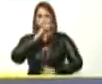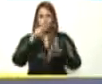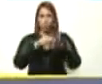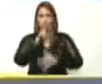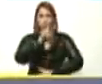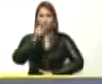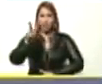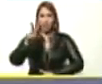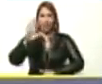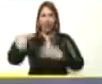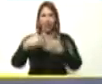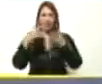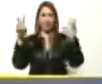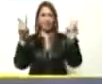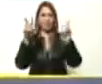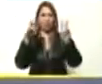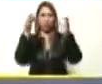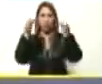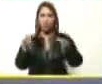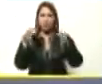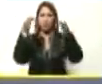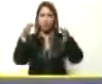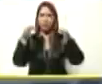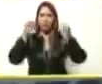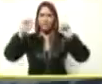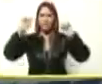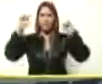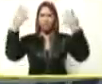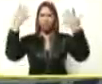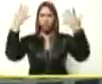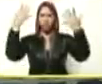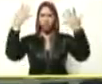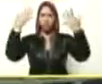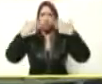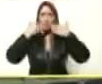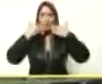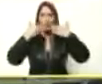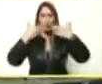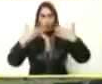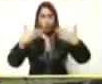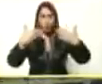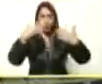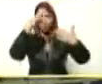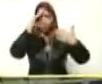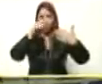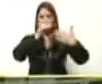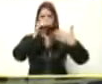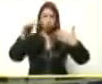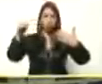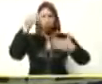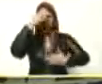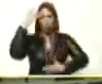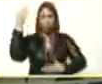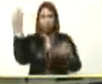hasta la victoria siempre venceremos muchas gracias que Dios los bendiga siempre